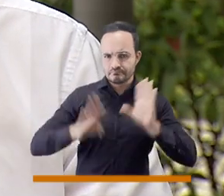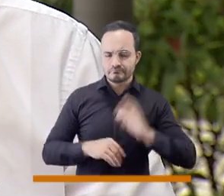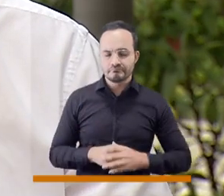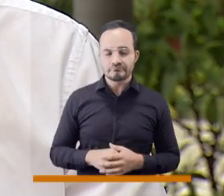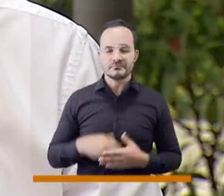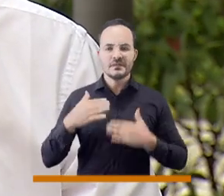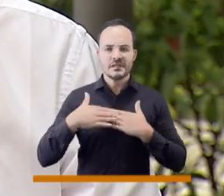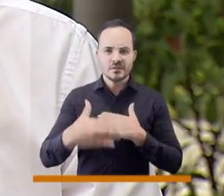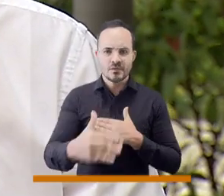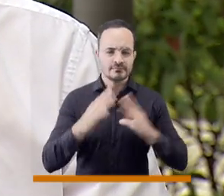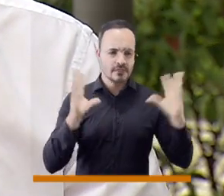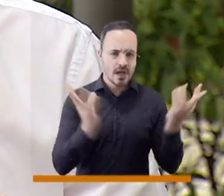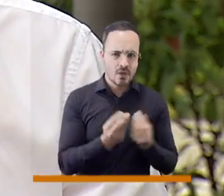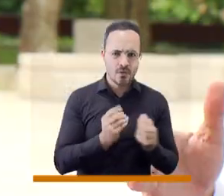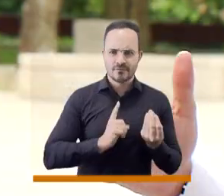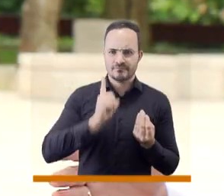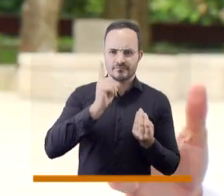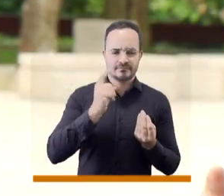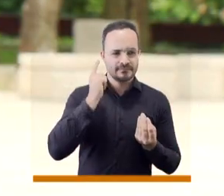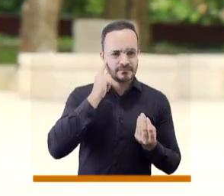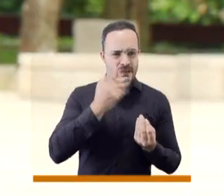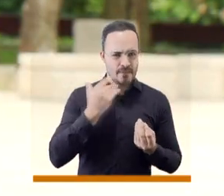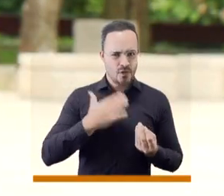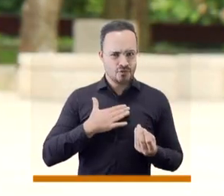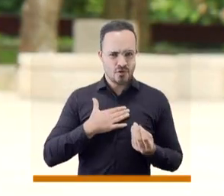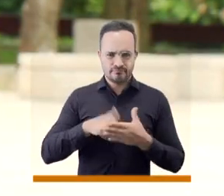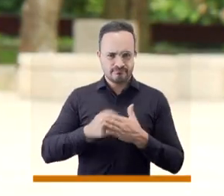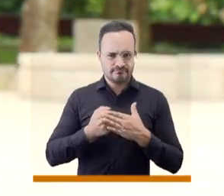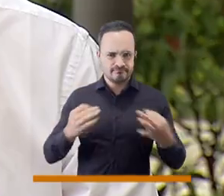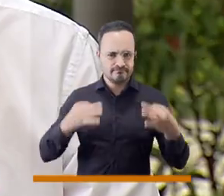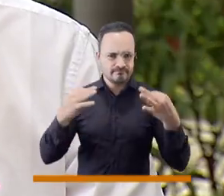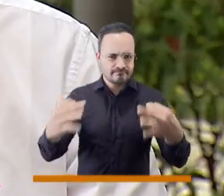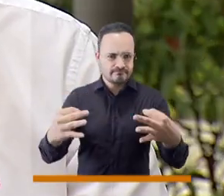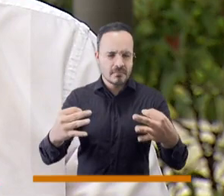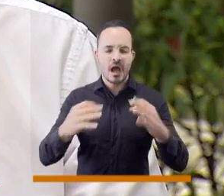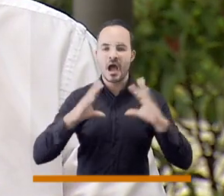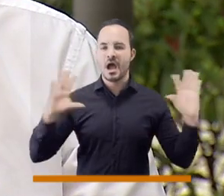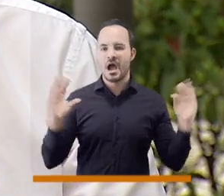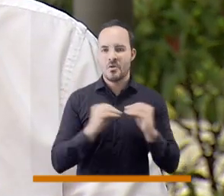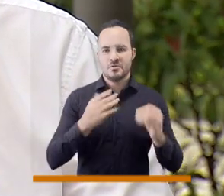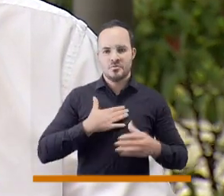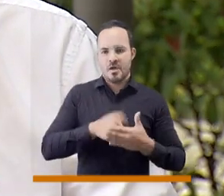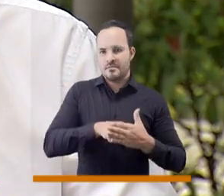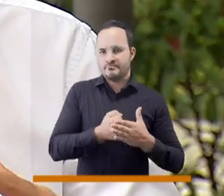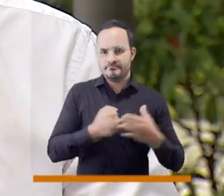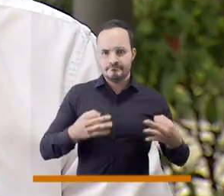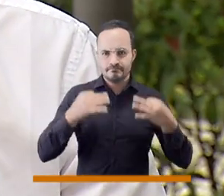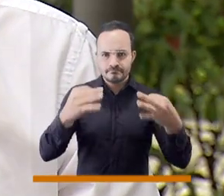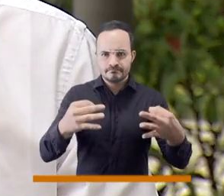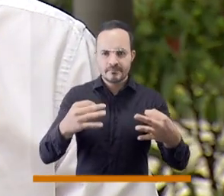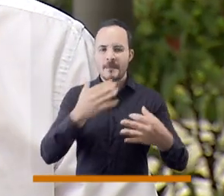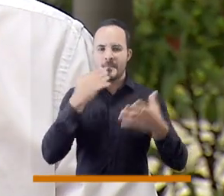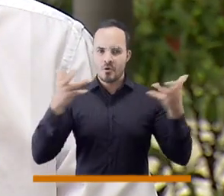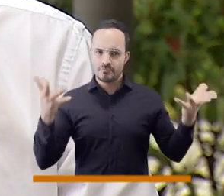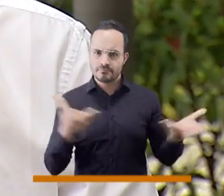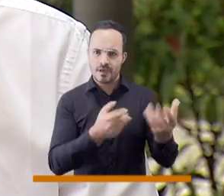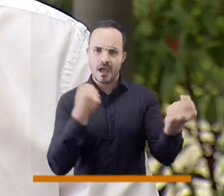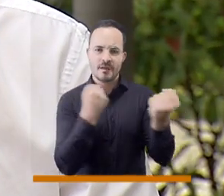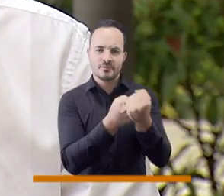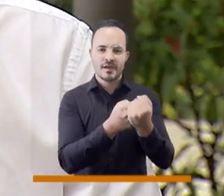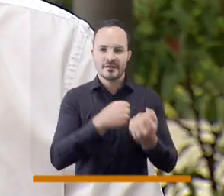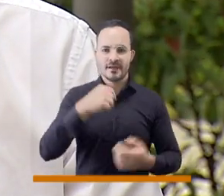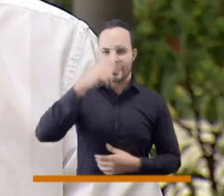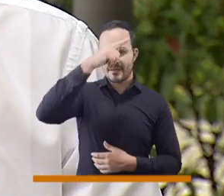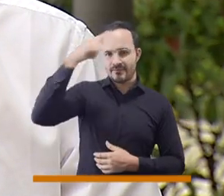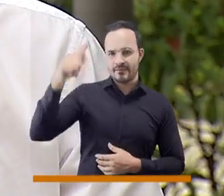el partido decidimos aplazar, digamos, este sueño de ser alcalde de Medellín para poder estar en torno al nombre de Federico